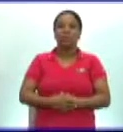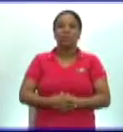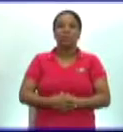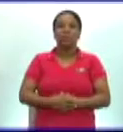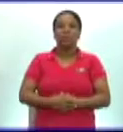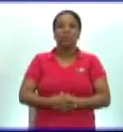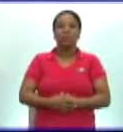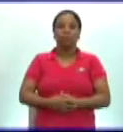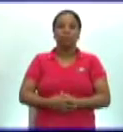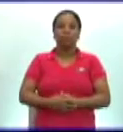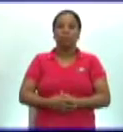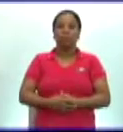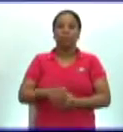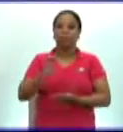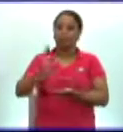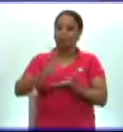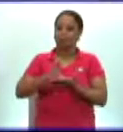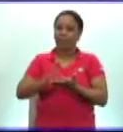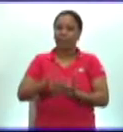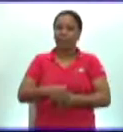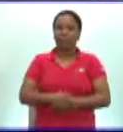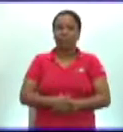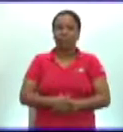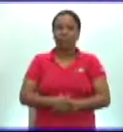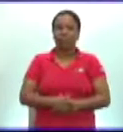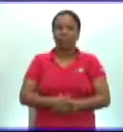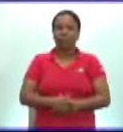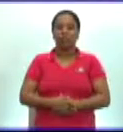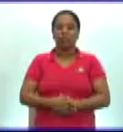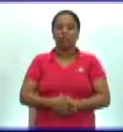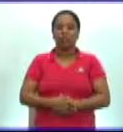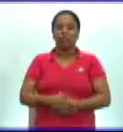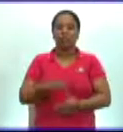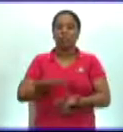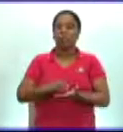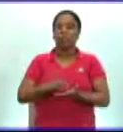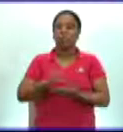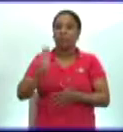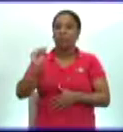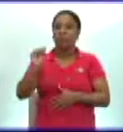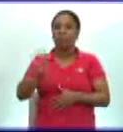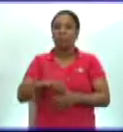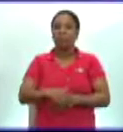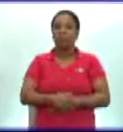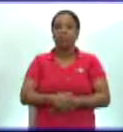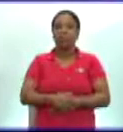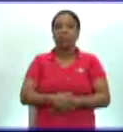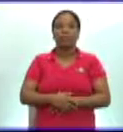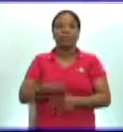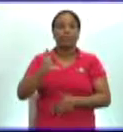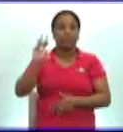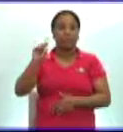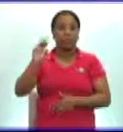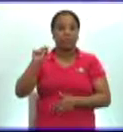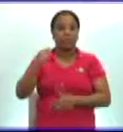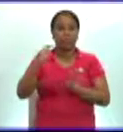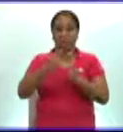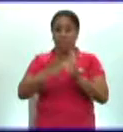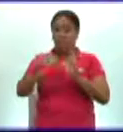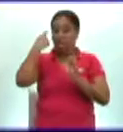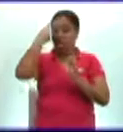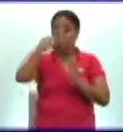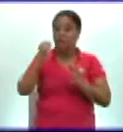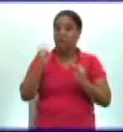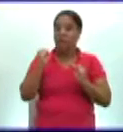a el libro de texto, donde les plantea que menciona las características de la